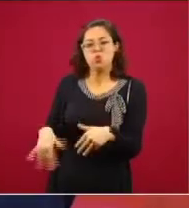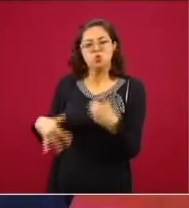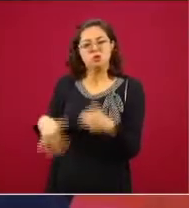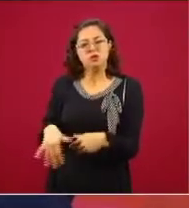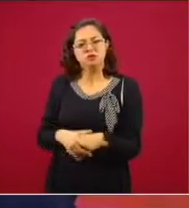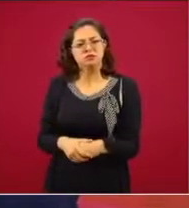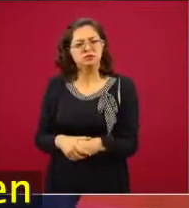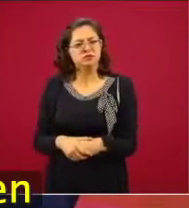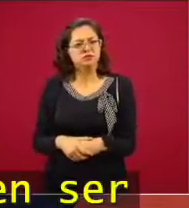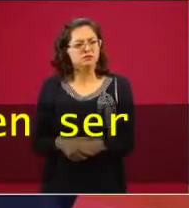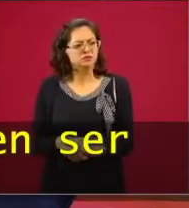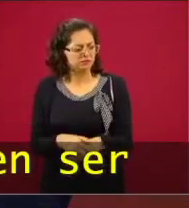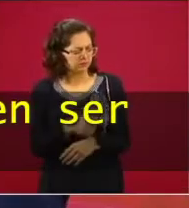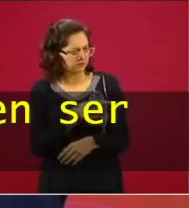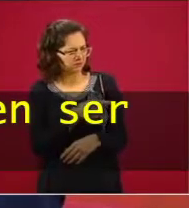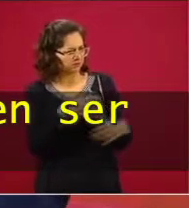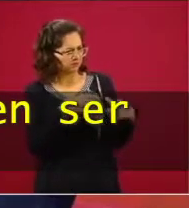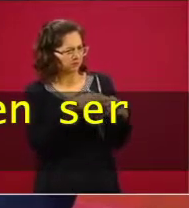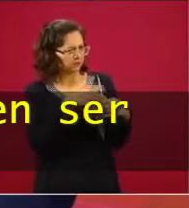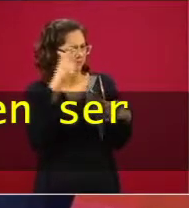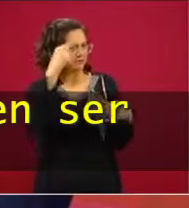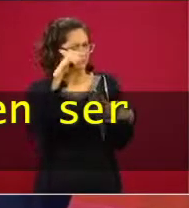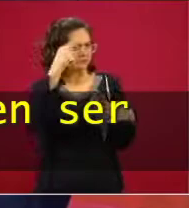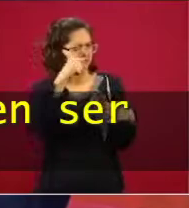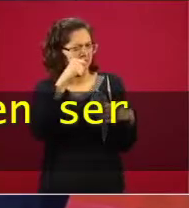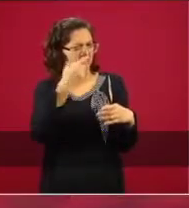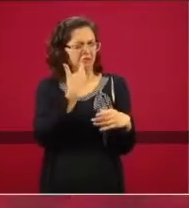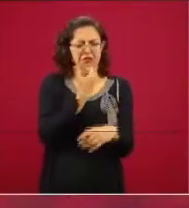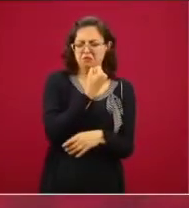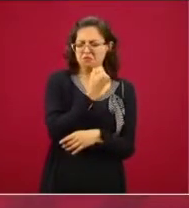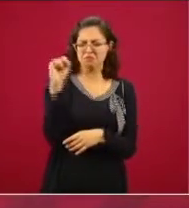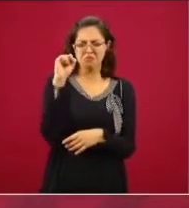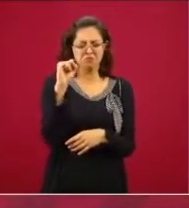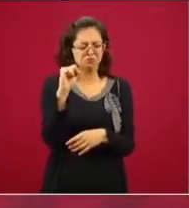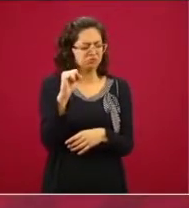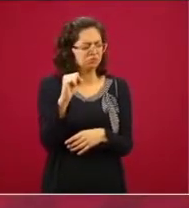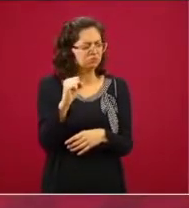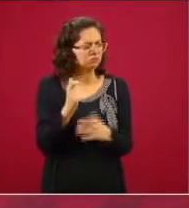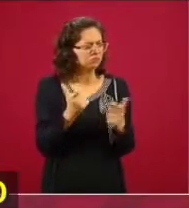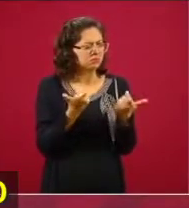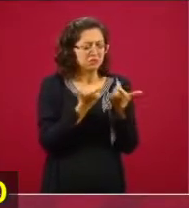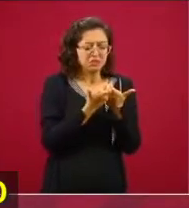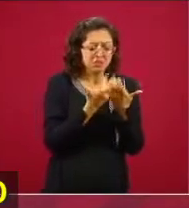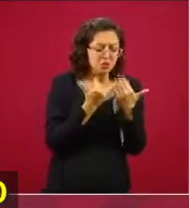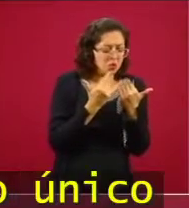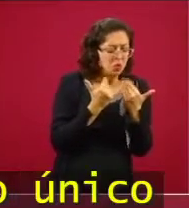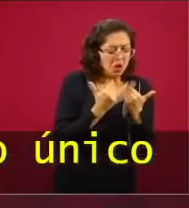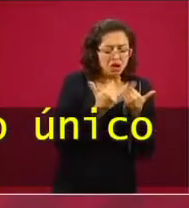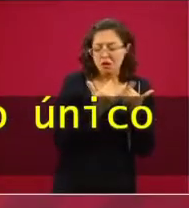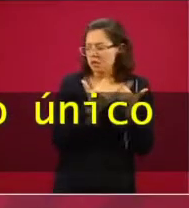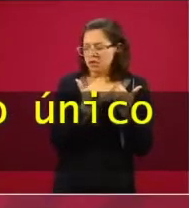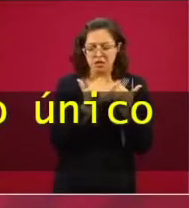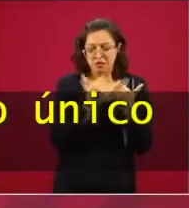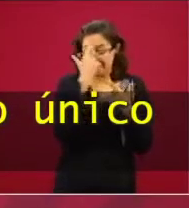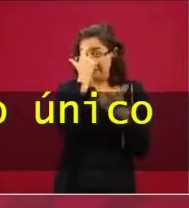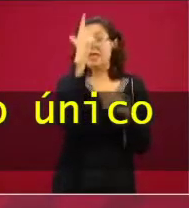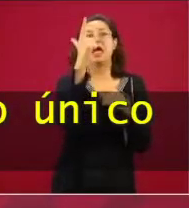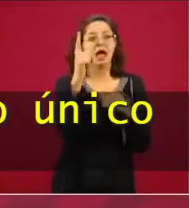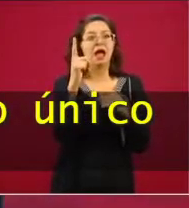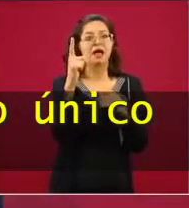¿Qué economistas buenos pueden ser estos tecnócratas que, si les faltaba dinero, lo único que se les